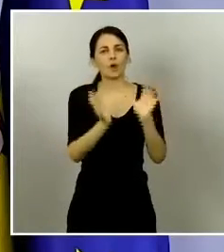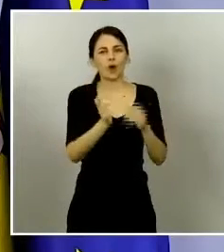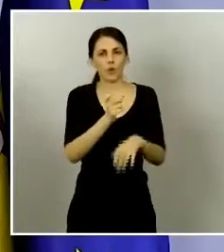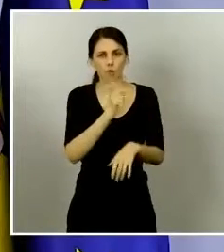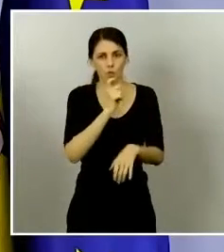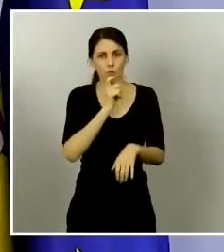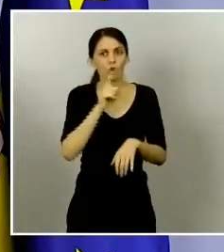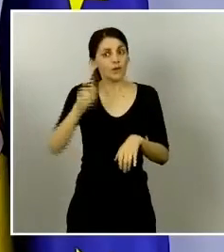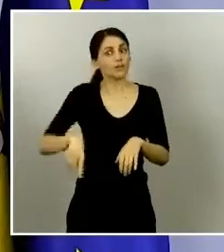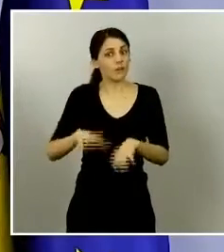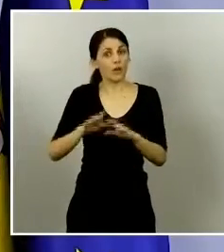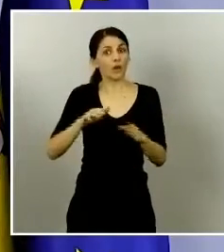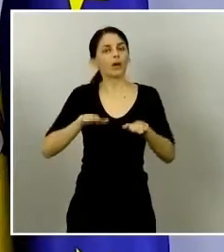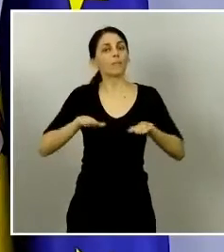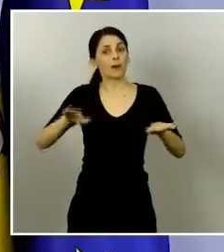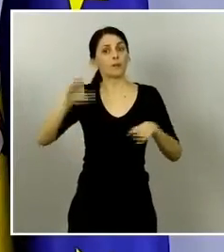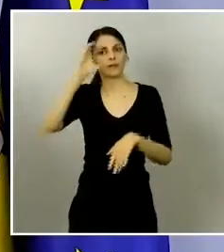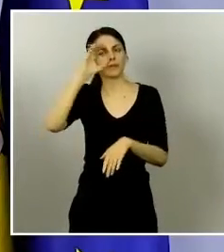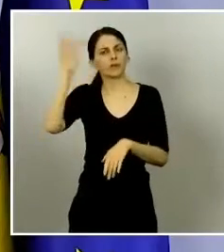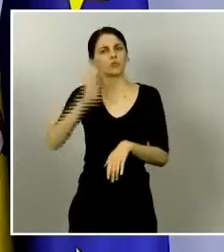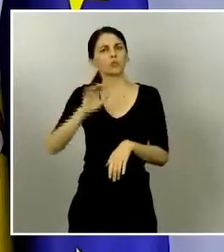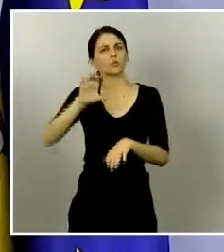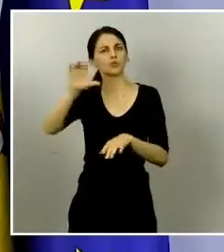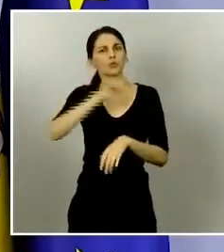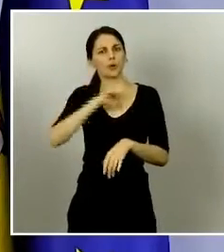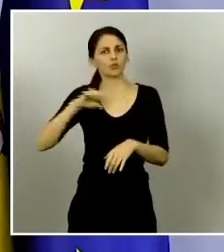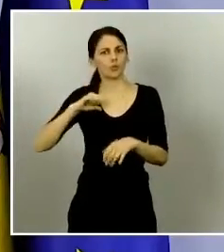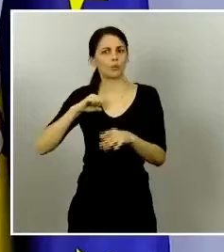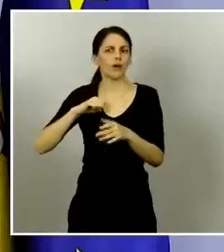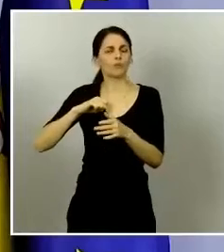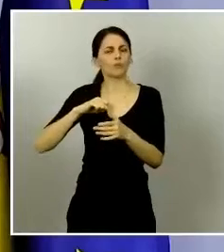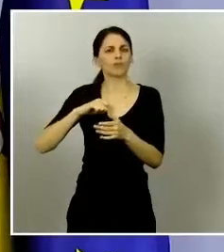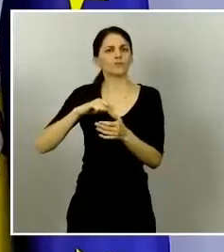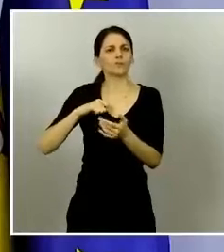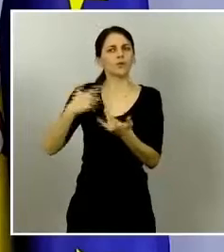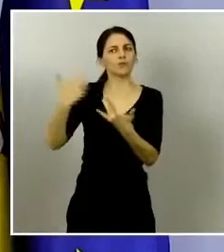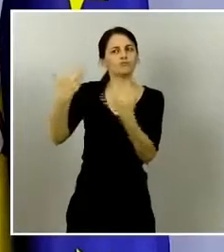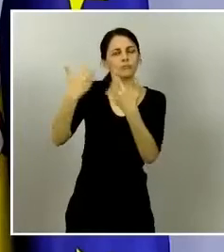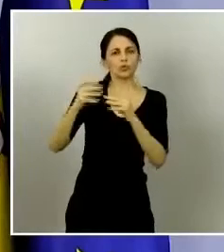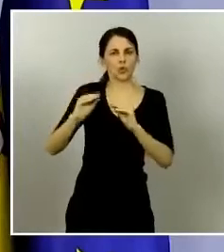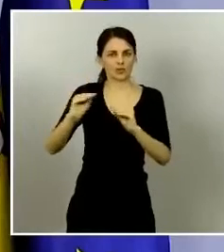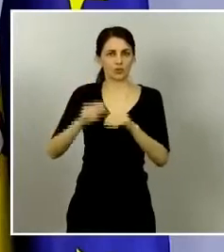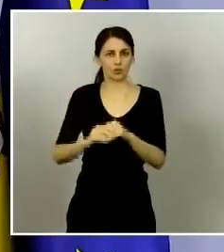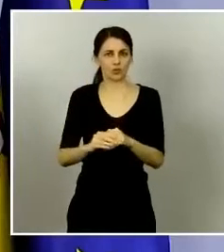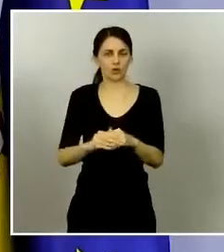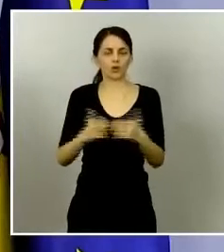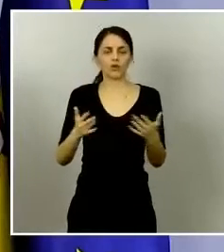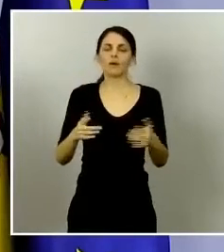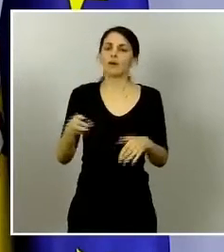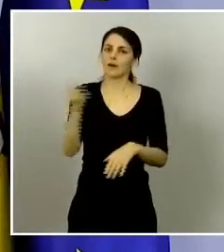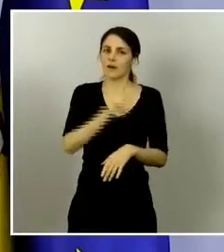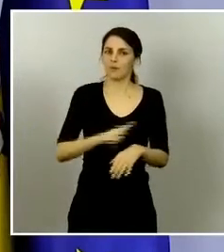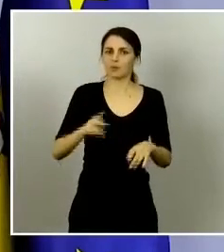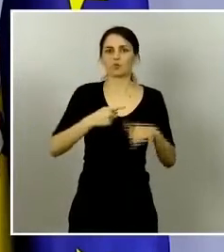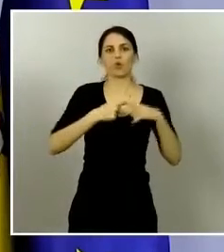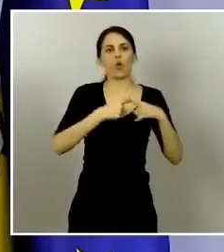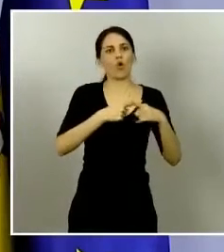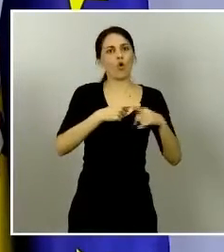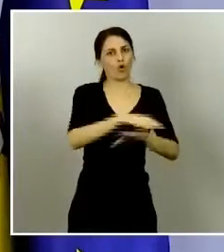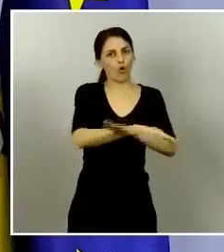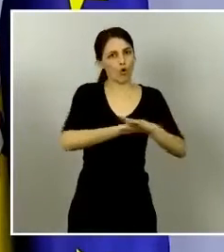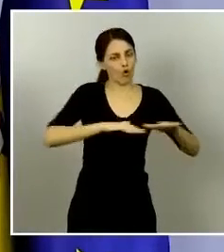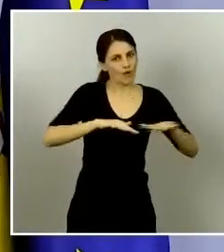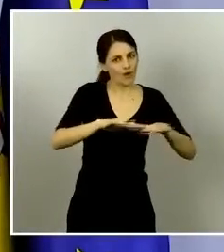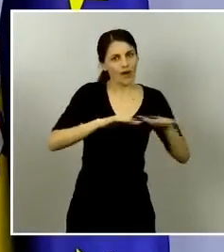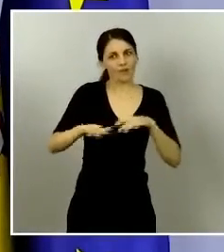marco de proceso de gobernanza algunos planteamientos que nos han empezado a hacer ya las comunidades autónomas. Por tanto, insisto, en este marco de proceso de